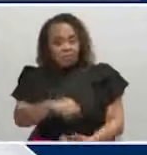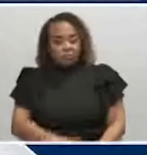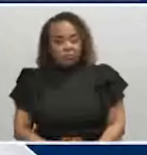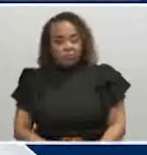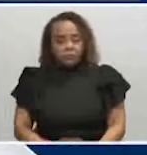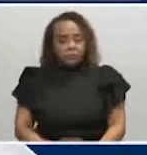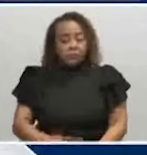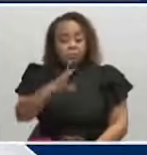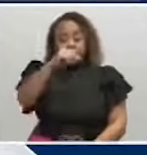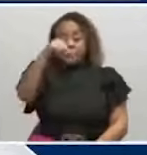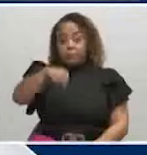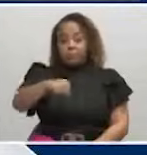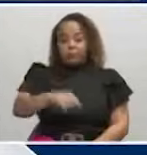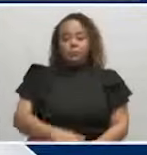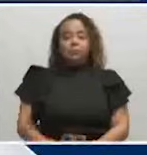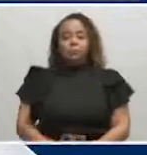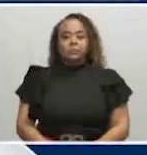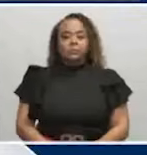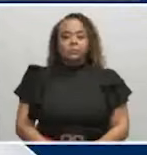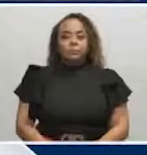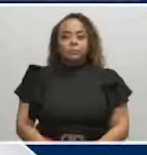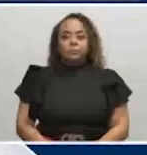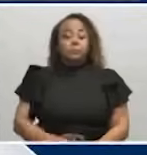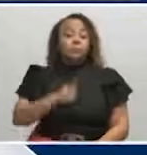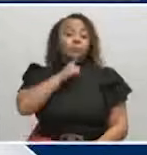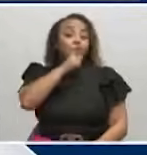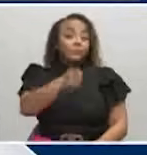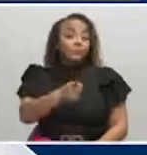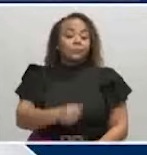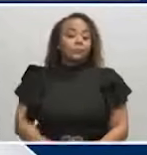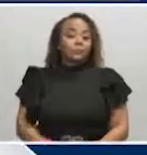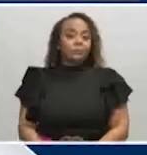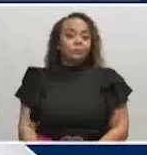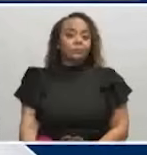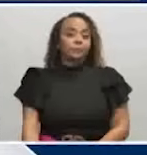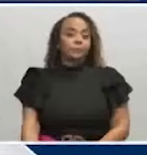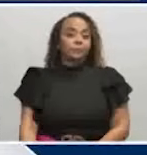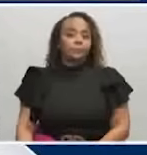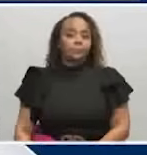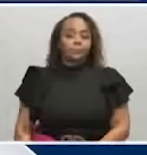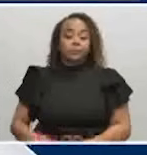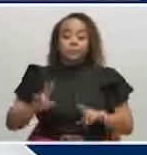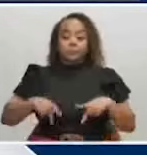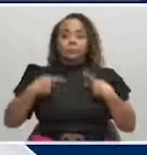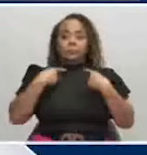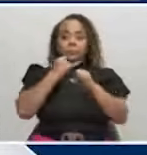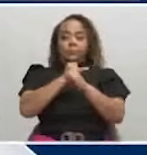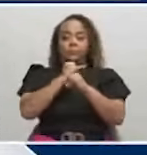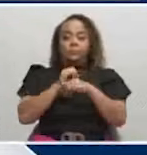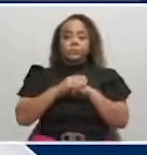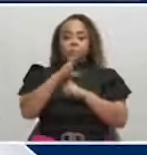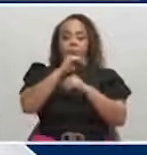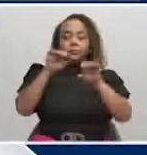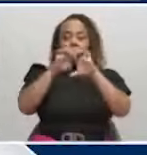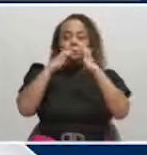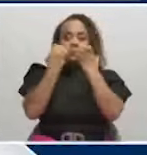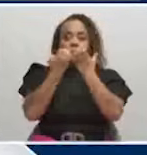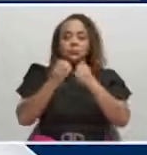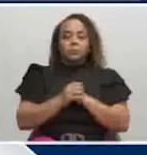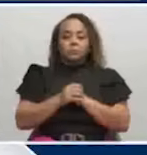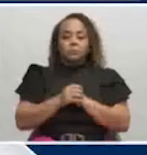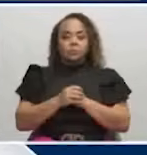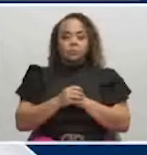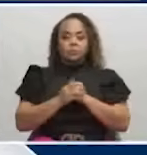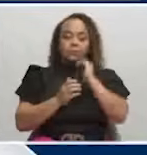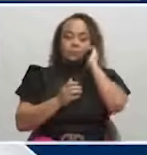hoy es la realidad de lo que está viviendo la institución y el equipo